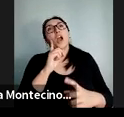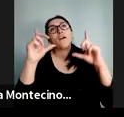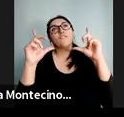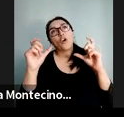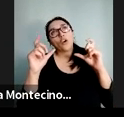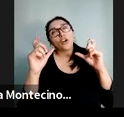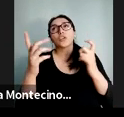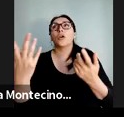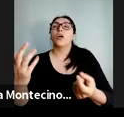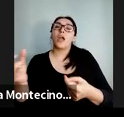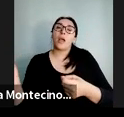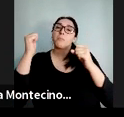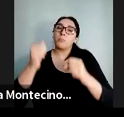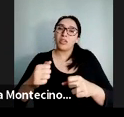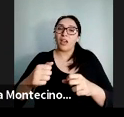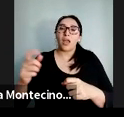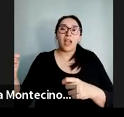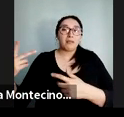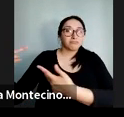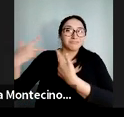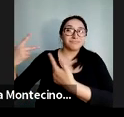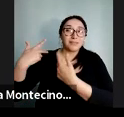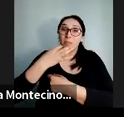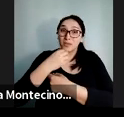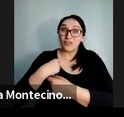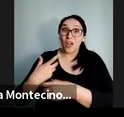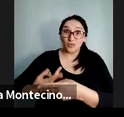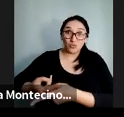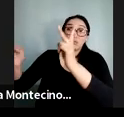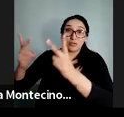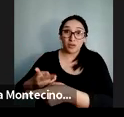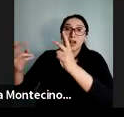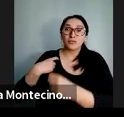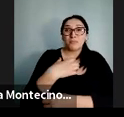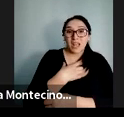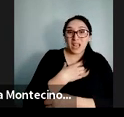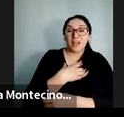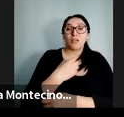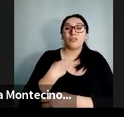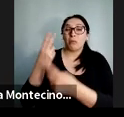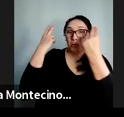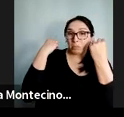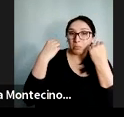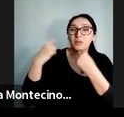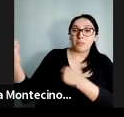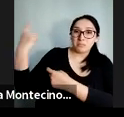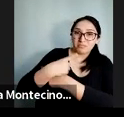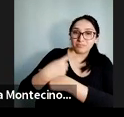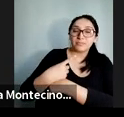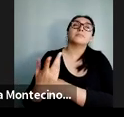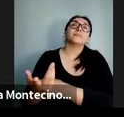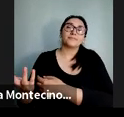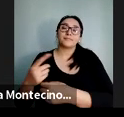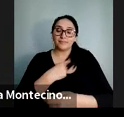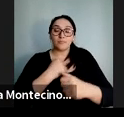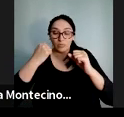te podrían llegar a extorsionar o bajo el cual te han amenazado de extorsión. Y esto hace que se cree una huella digital de esta fotografía y